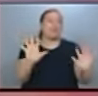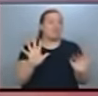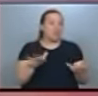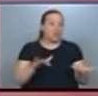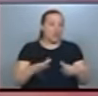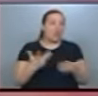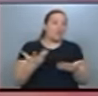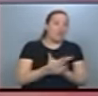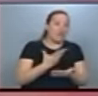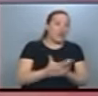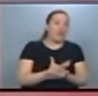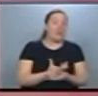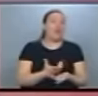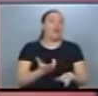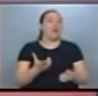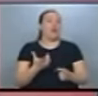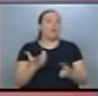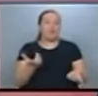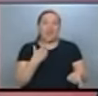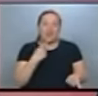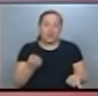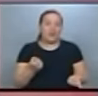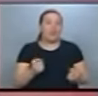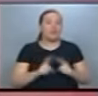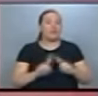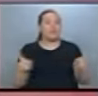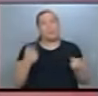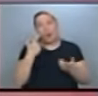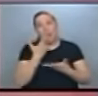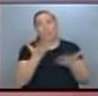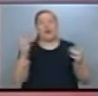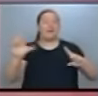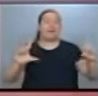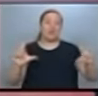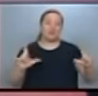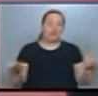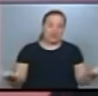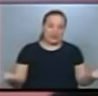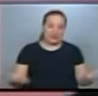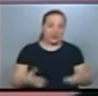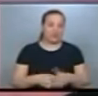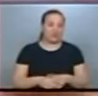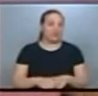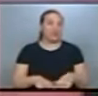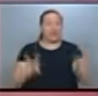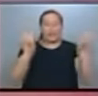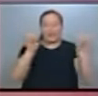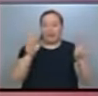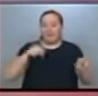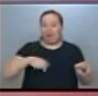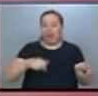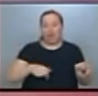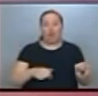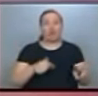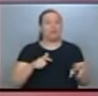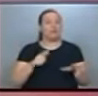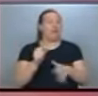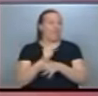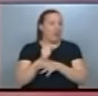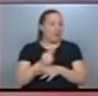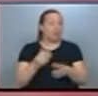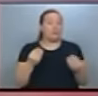ni sufrirla, ni darse cuenta y mucho menos que se ventile por los medios. Tema ineludible hoy del mundo del espectáculo, porque